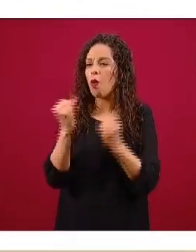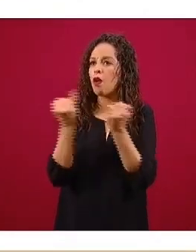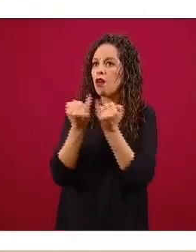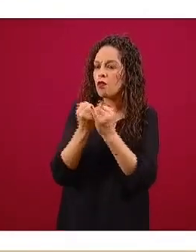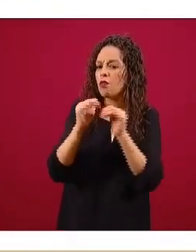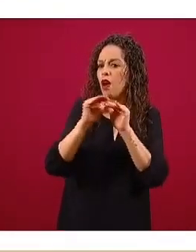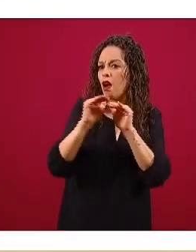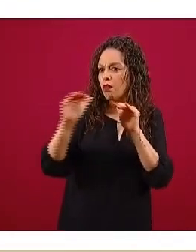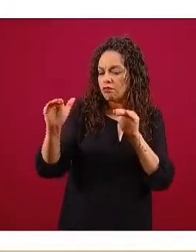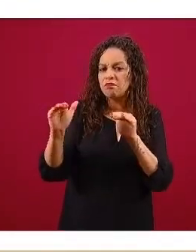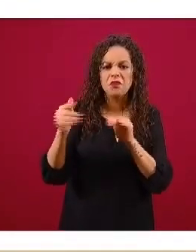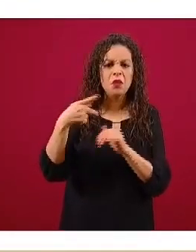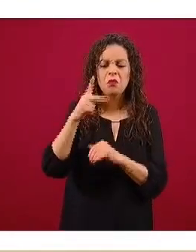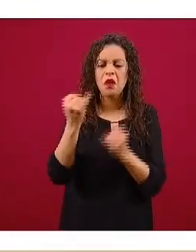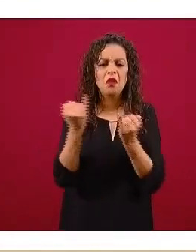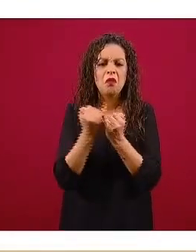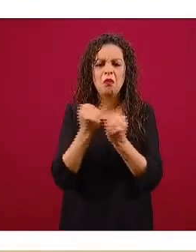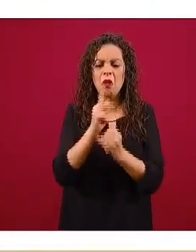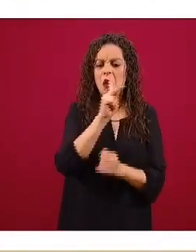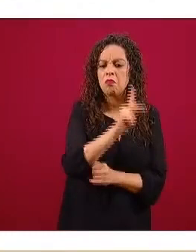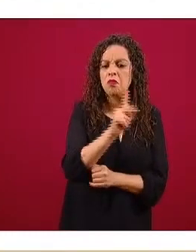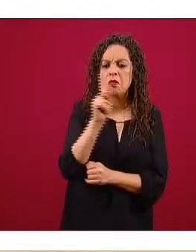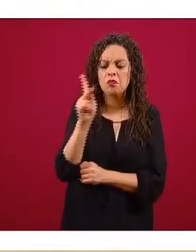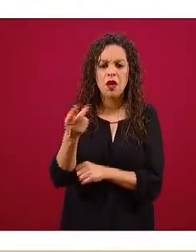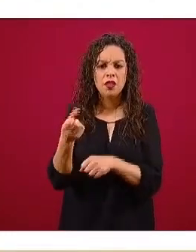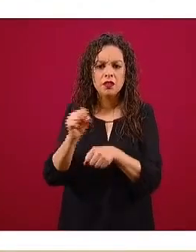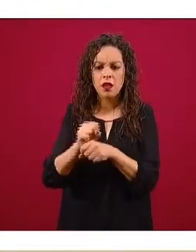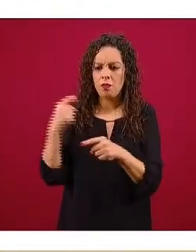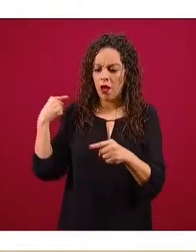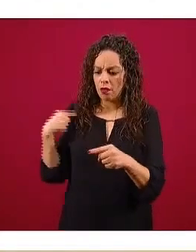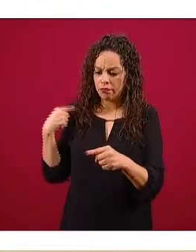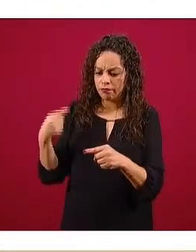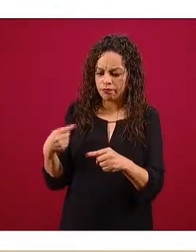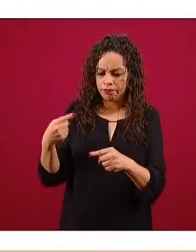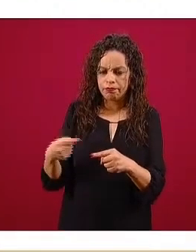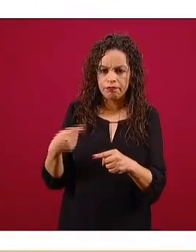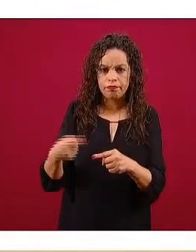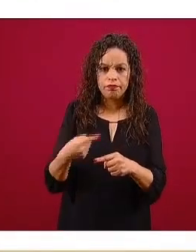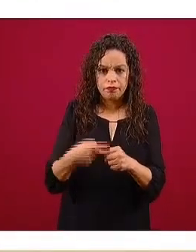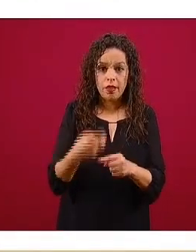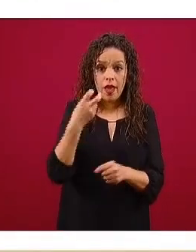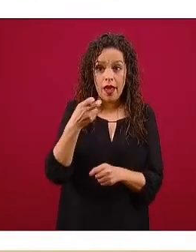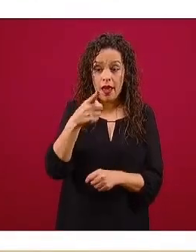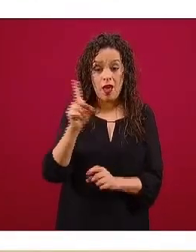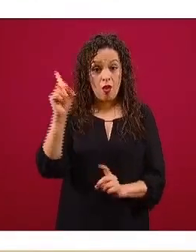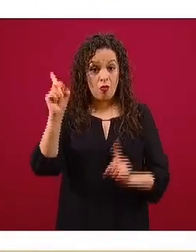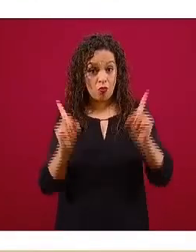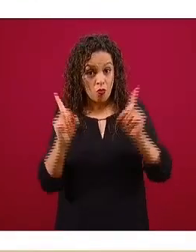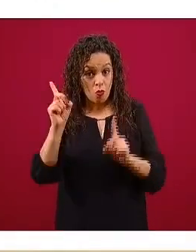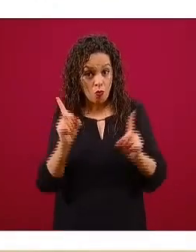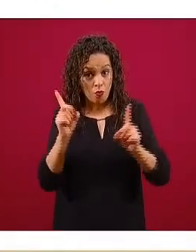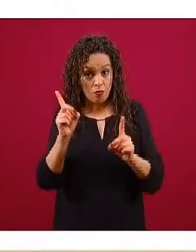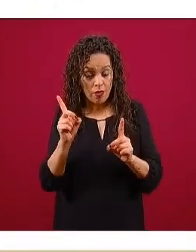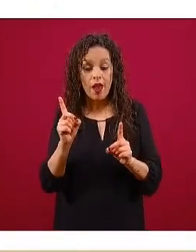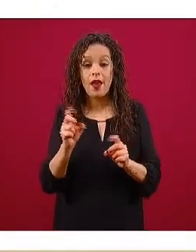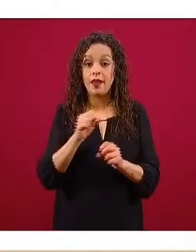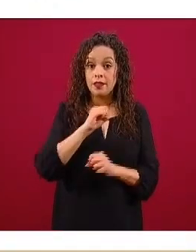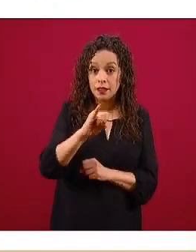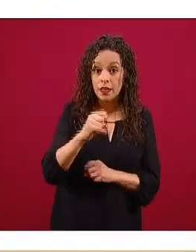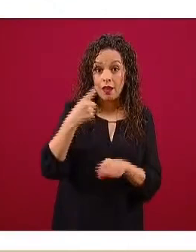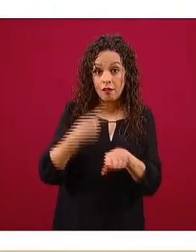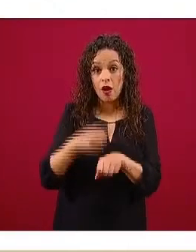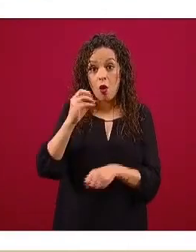similar prácticamente a las últimas semanas y en la medida que estos casos sospechosos continúen confirmándose o descartándose,